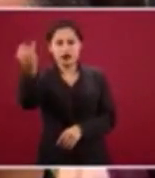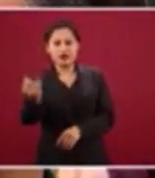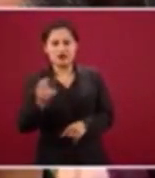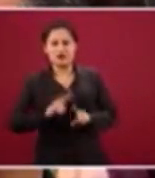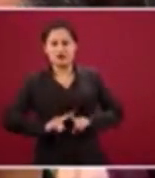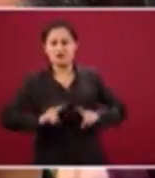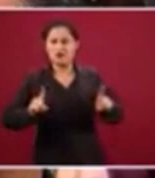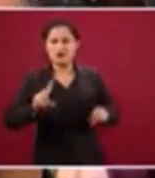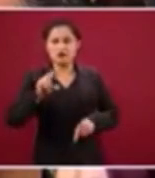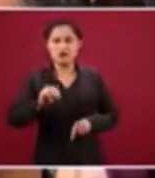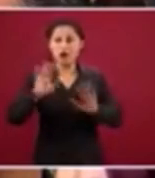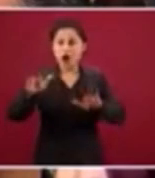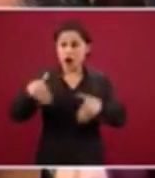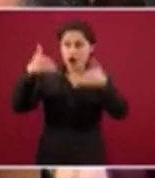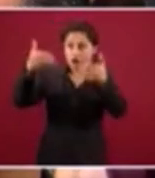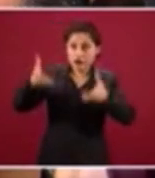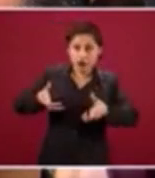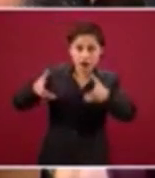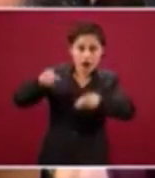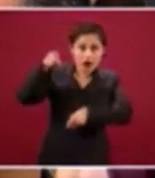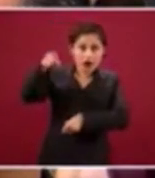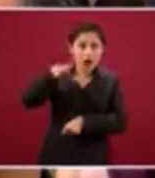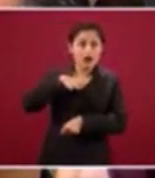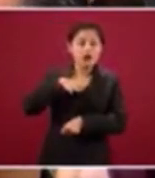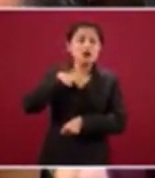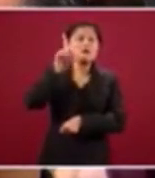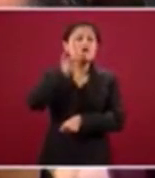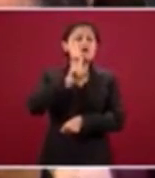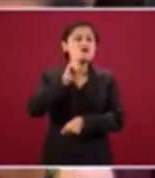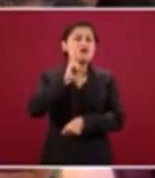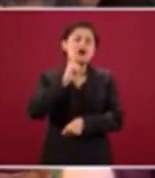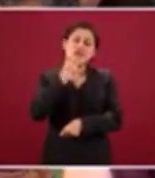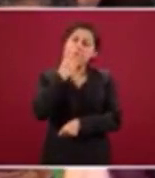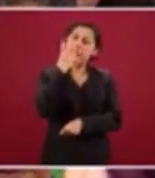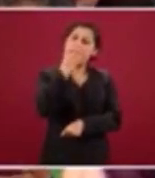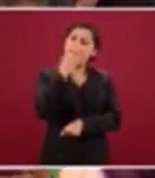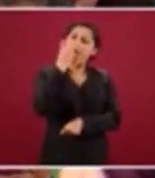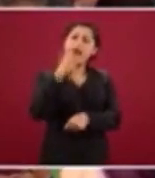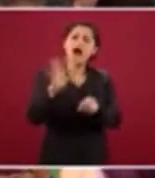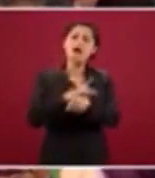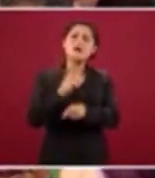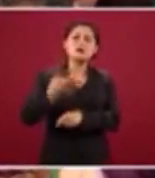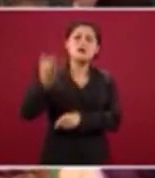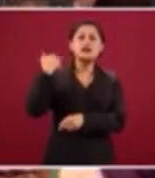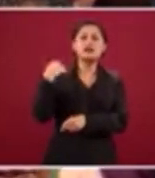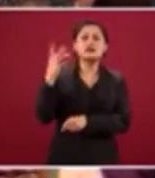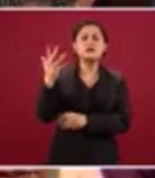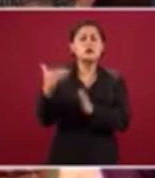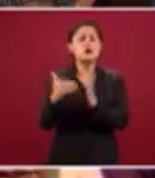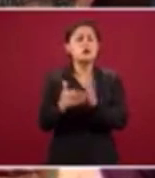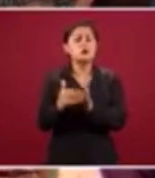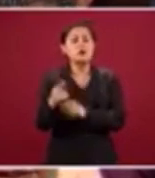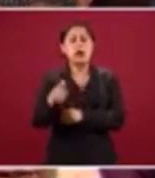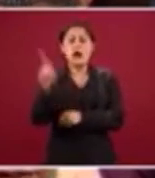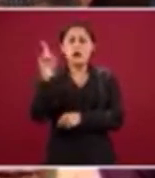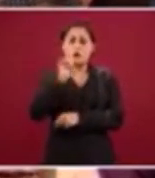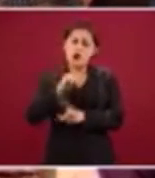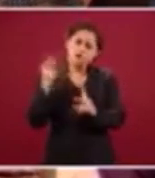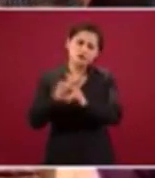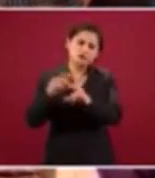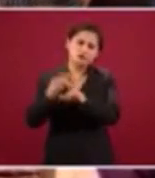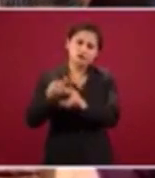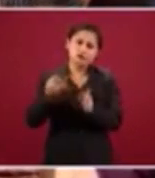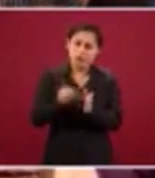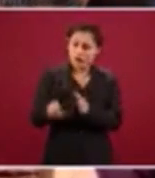Porque llevamos más de 250 feminicidios en lo que va del 2020. Más de